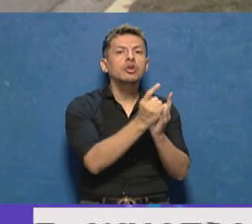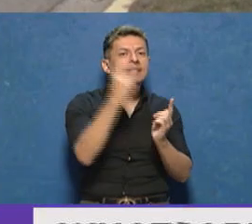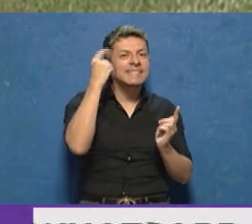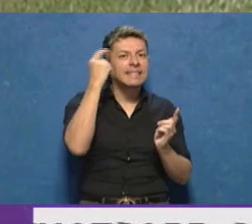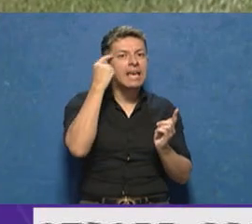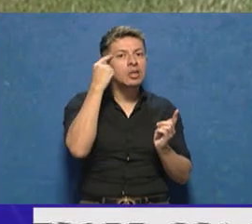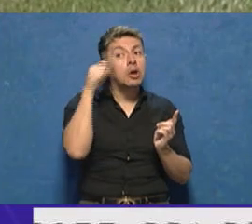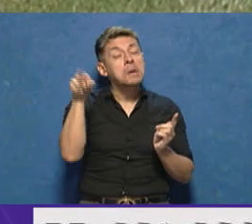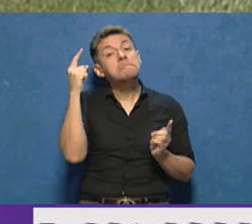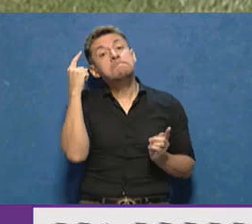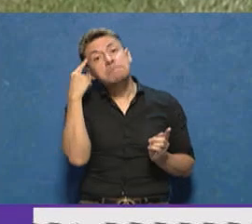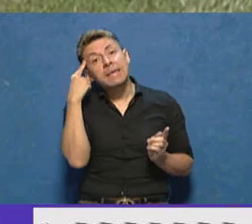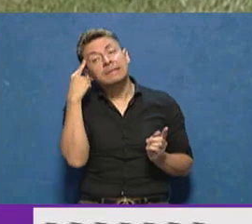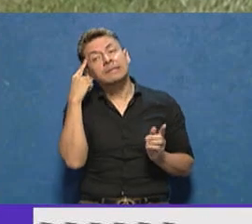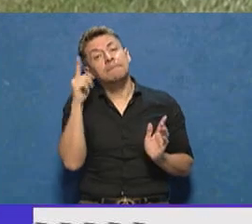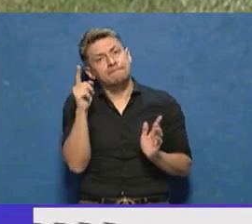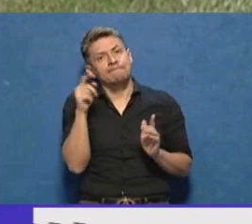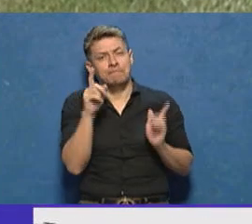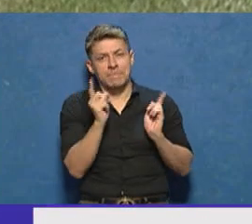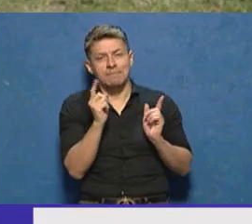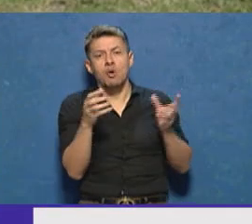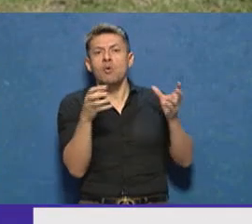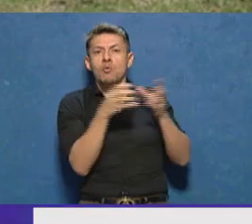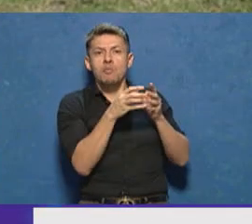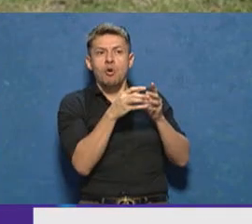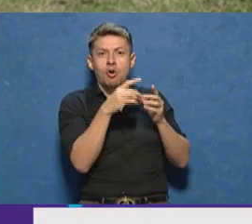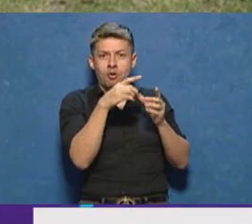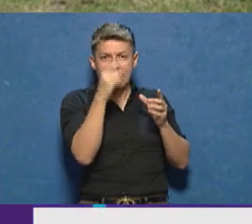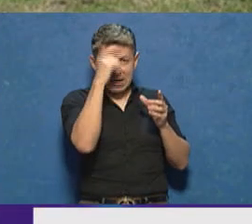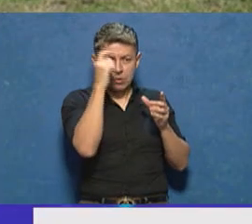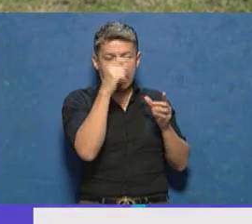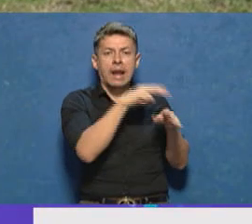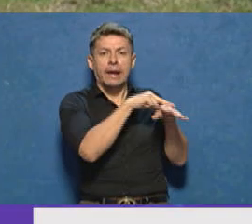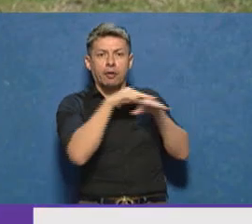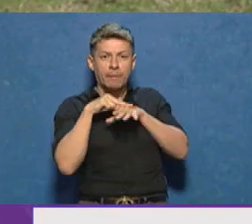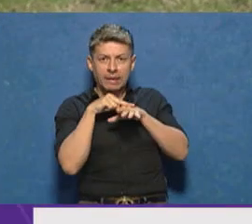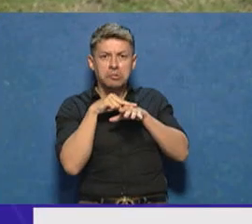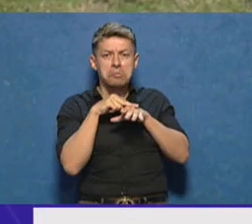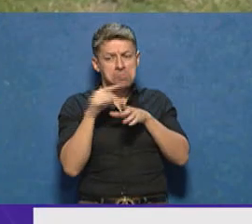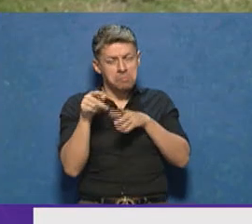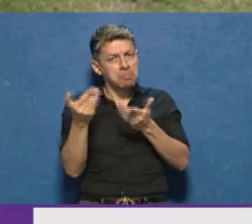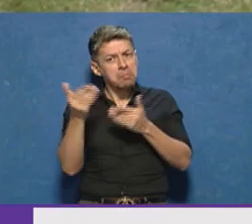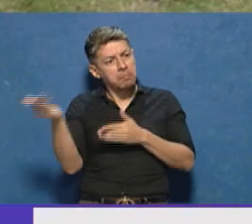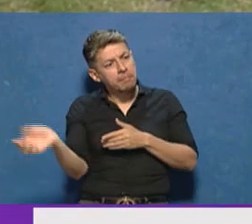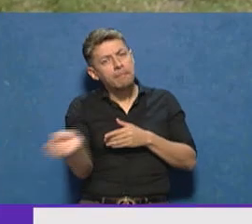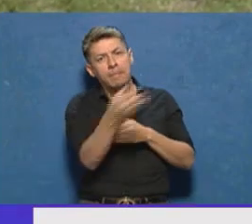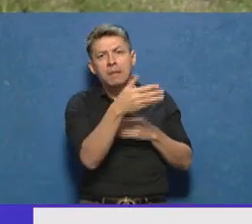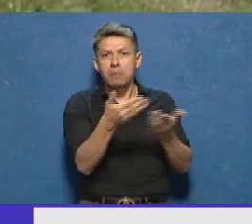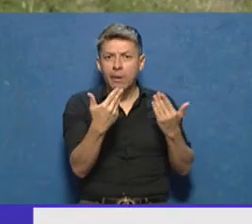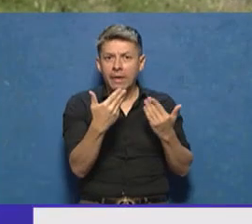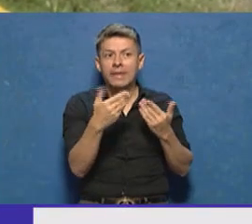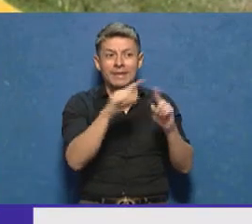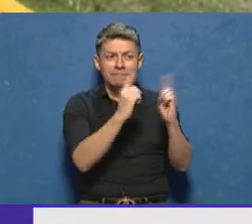y según la recomendación de un organismo nacional reúne las condiciones necesarias para tener